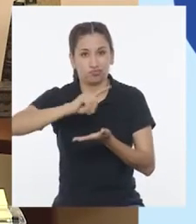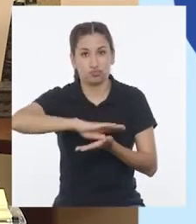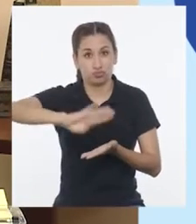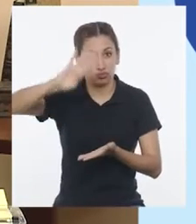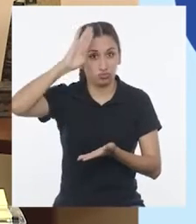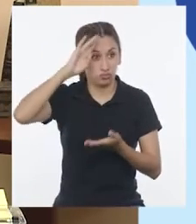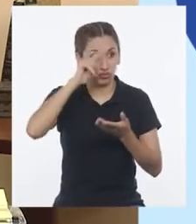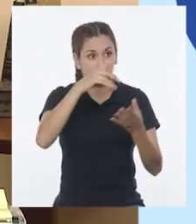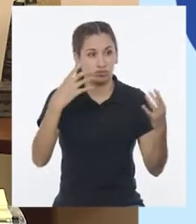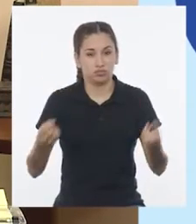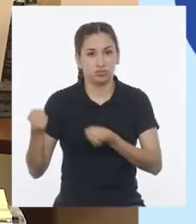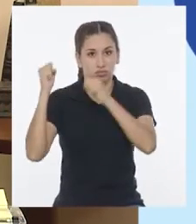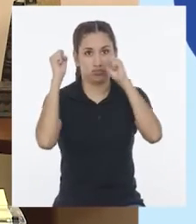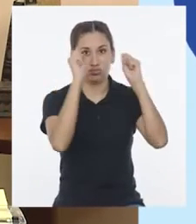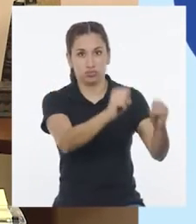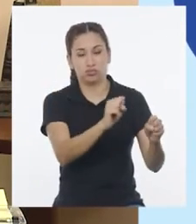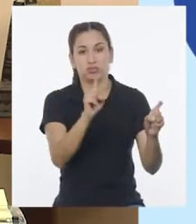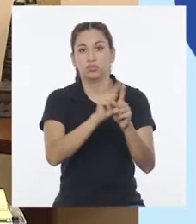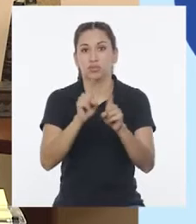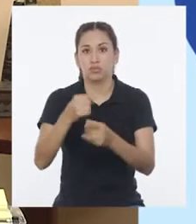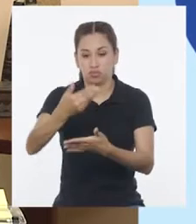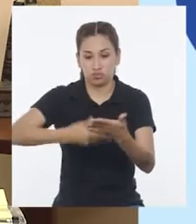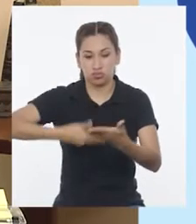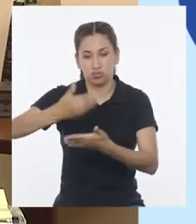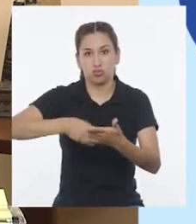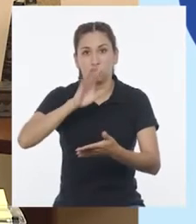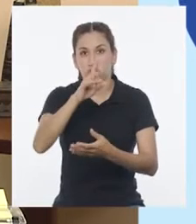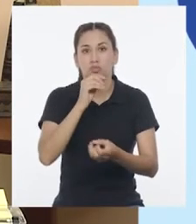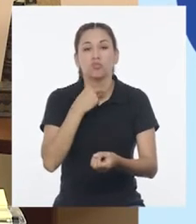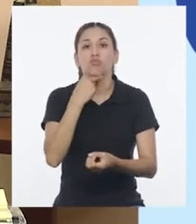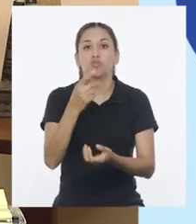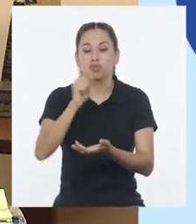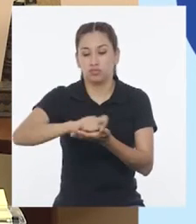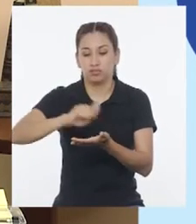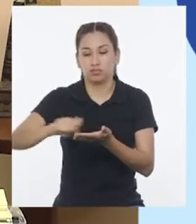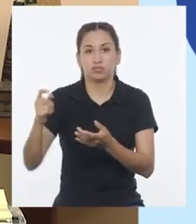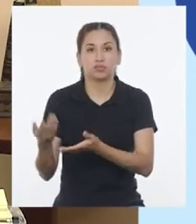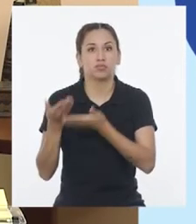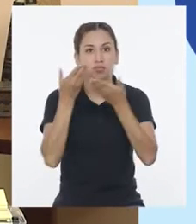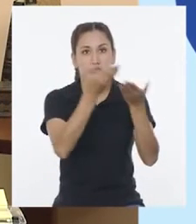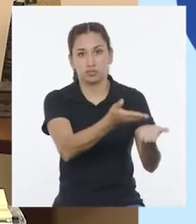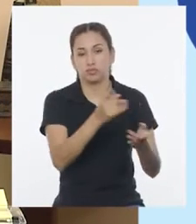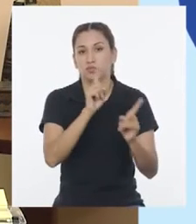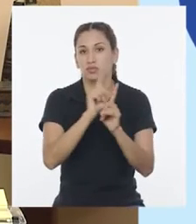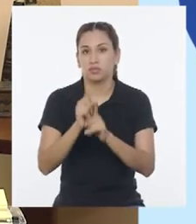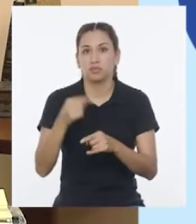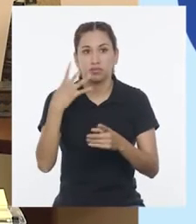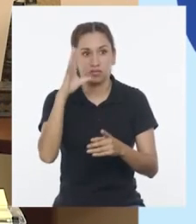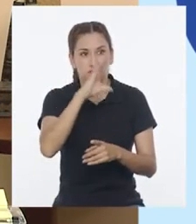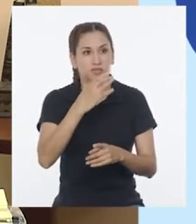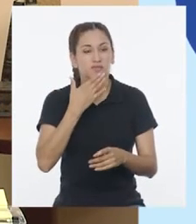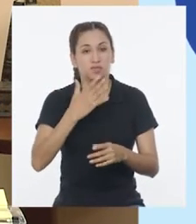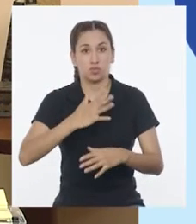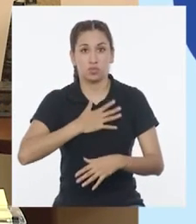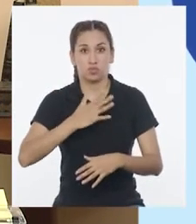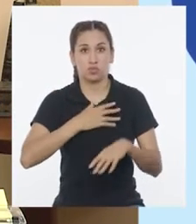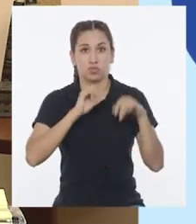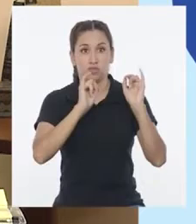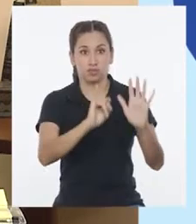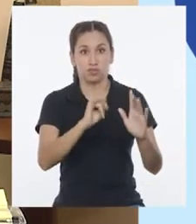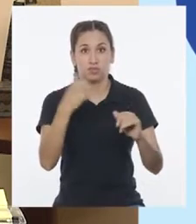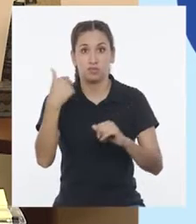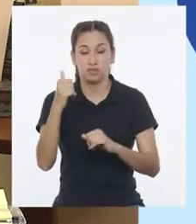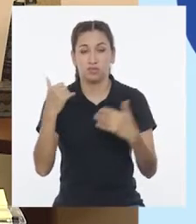de acordar la detención por parte de la policía, lo entregó, así como los documentos de su confesión. Además, se